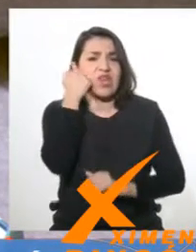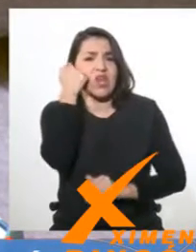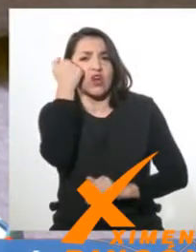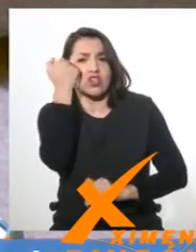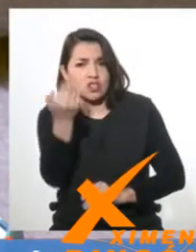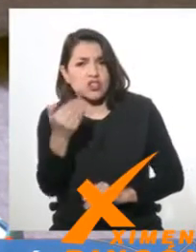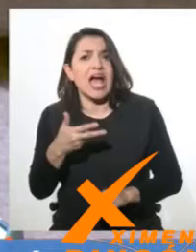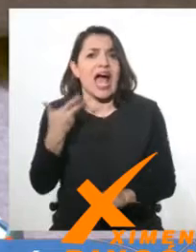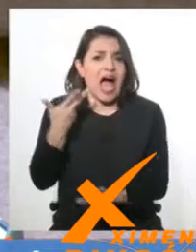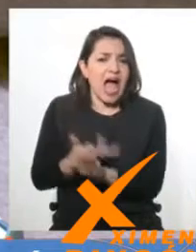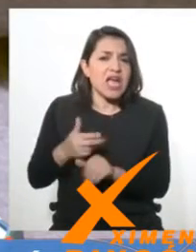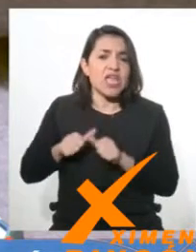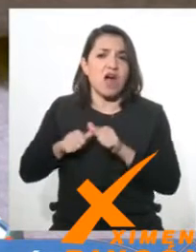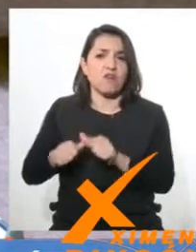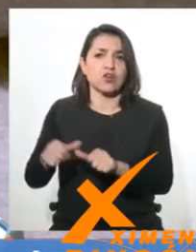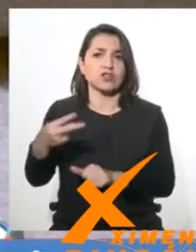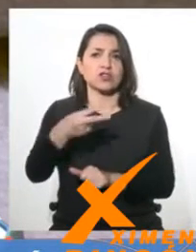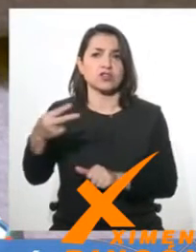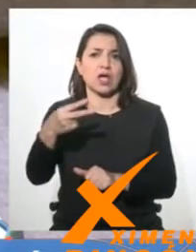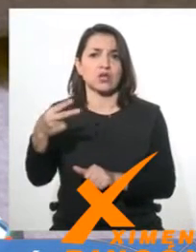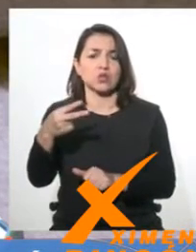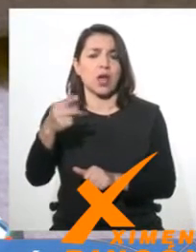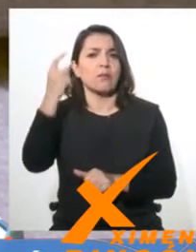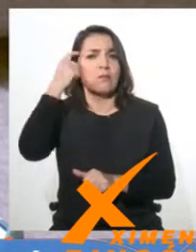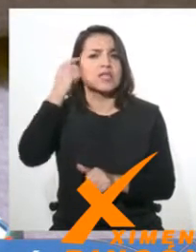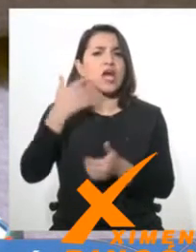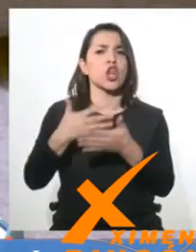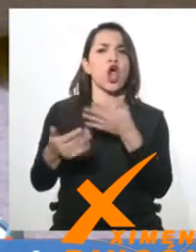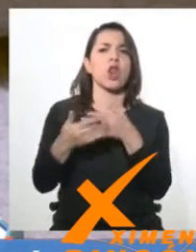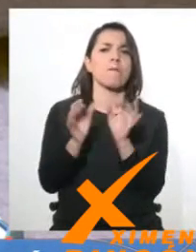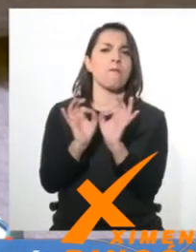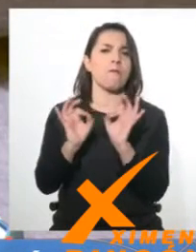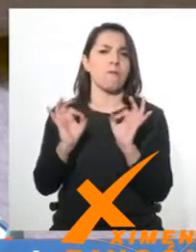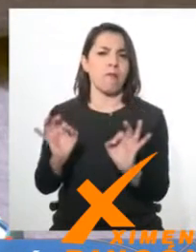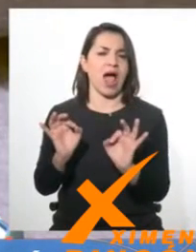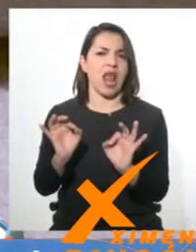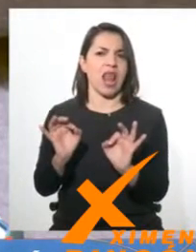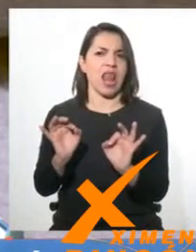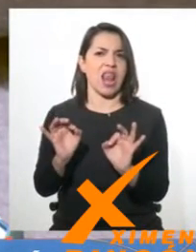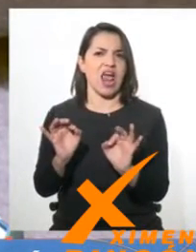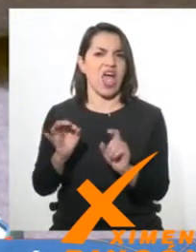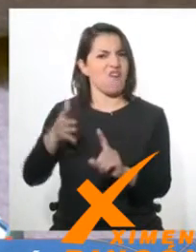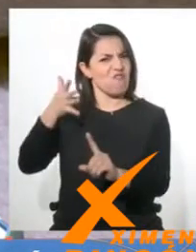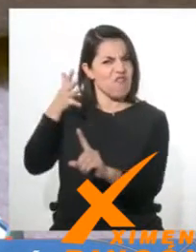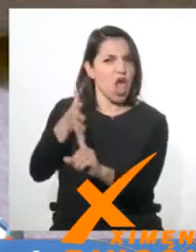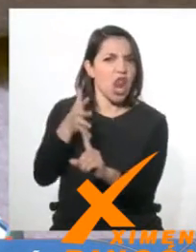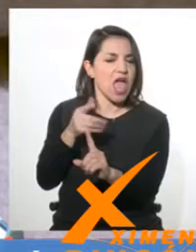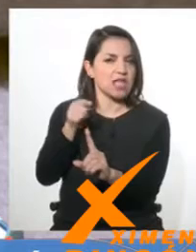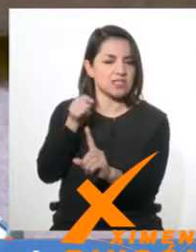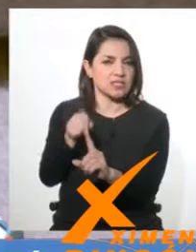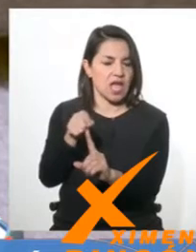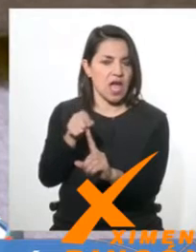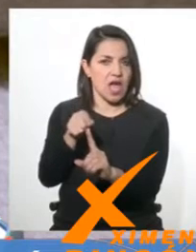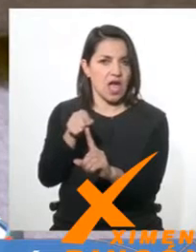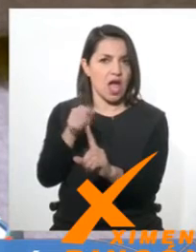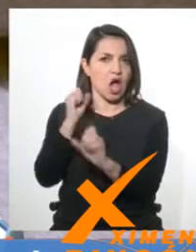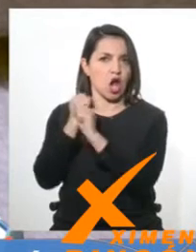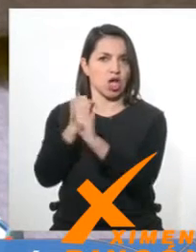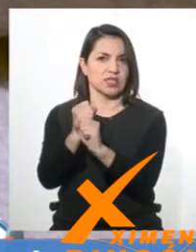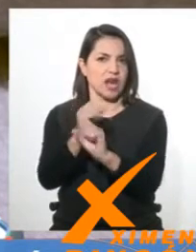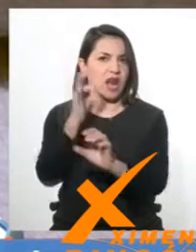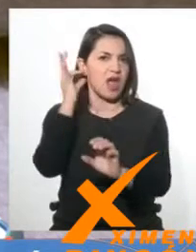sigue considerando como una conducta normal. Que la violencia contra la mujer sigue instalada en las mentes de muchos hombres como un hecho